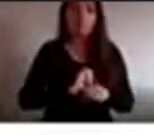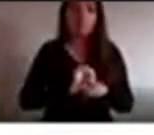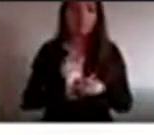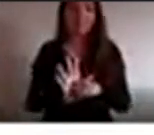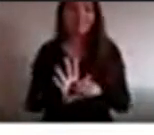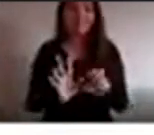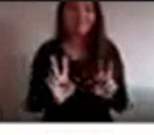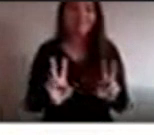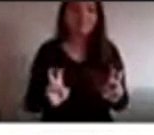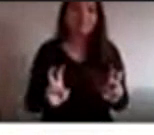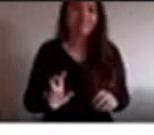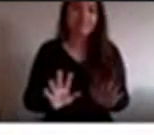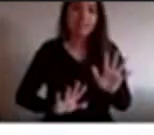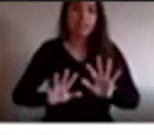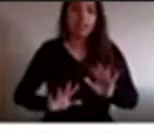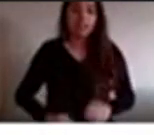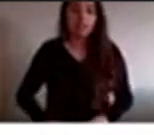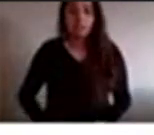gracias.